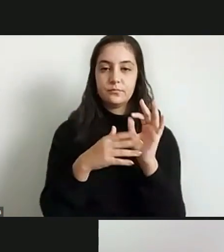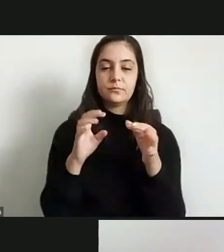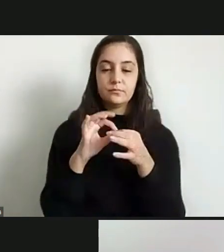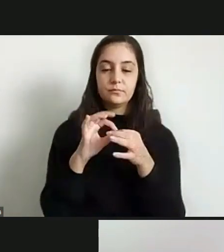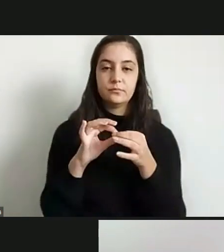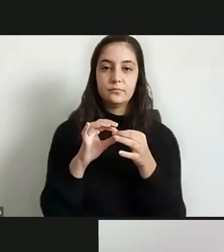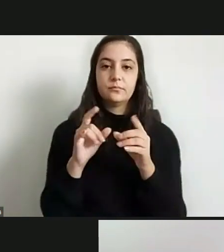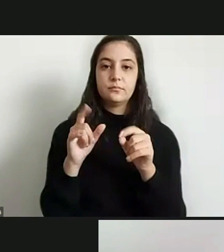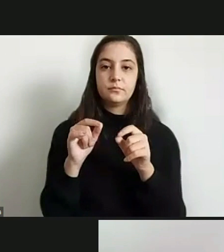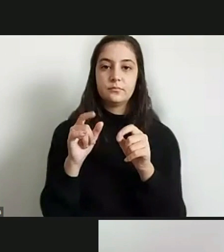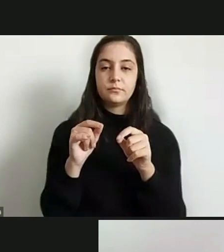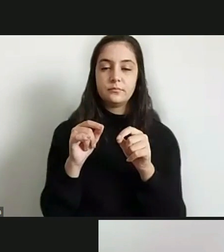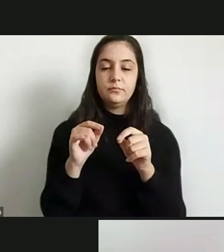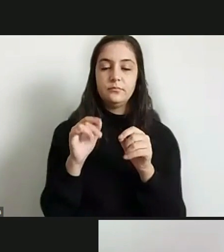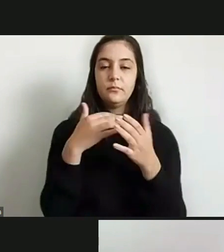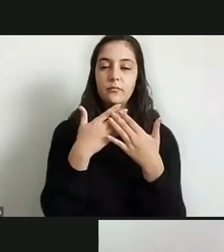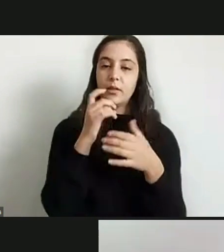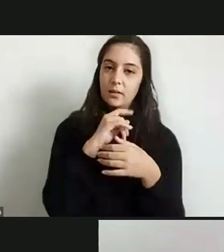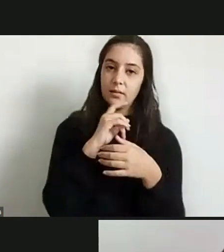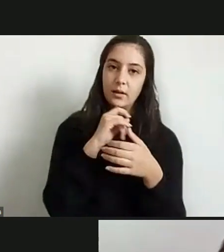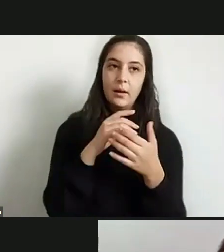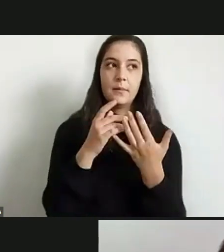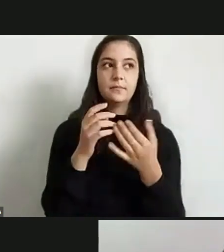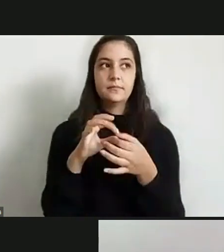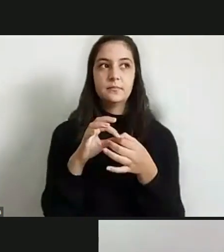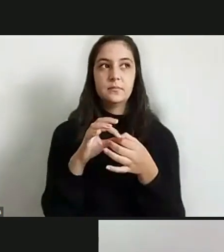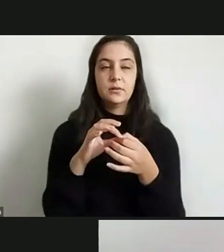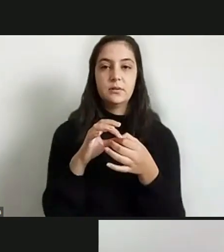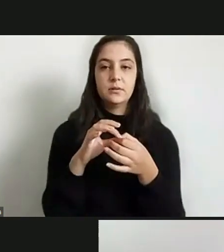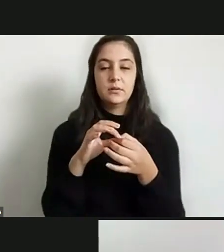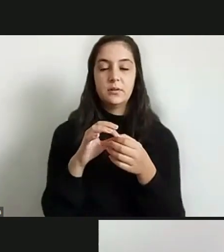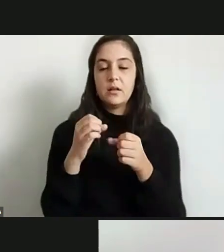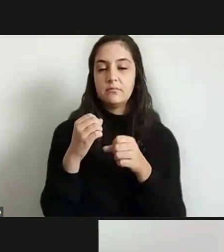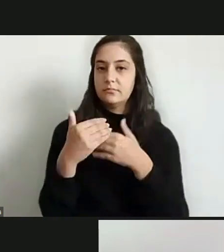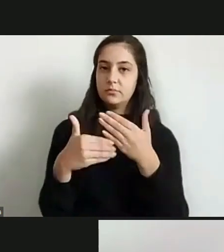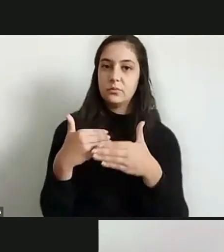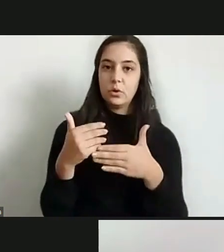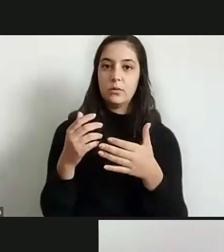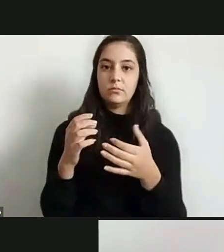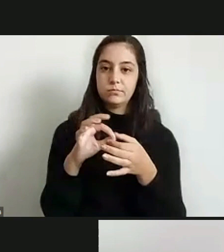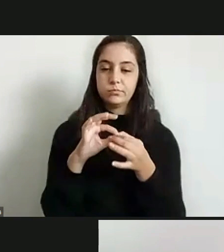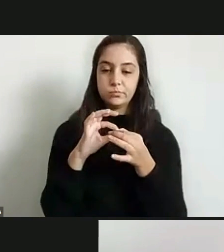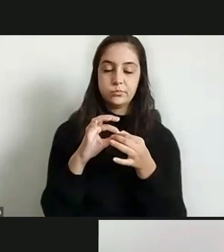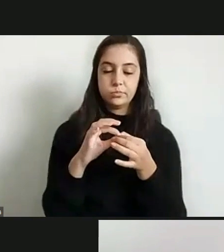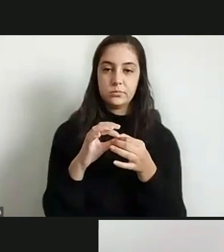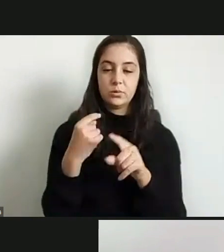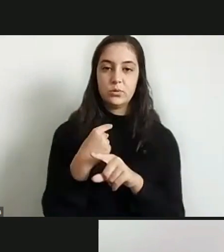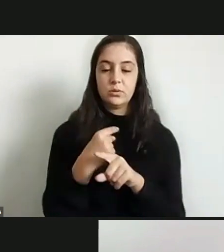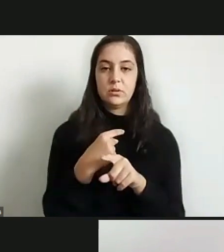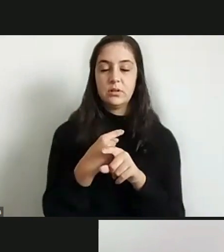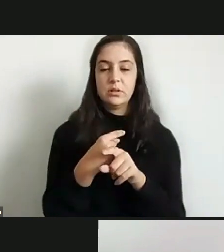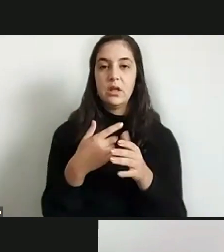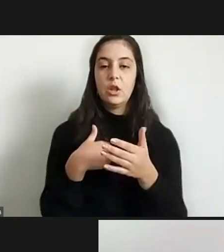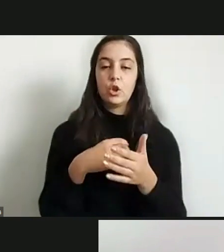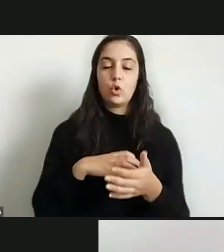y son capaces de permitirnos hacer o de vincular hallazgos con un intervalo de